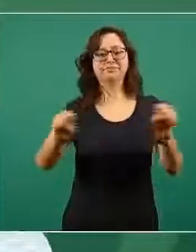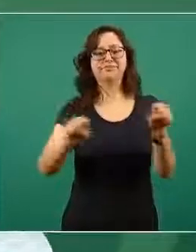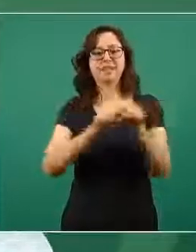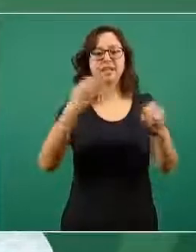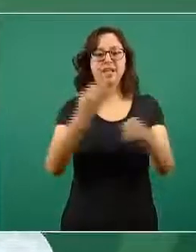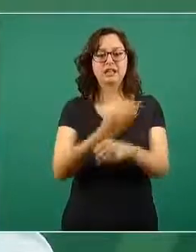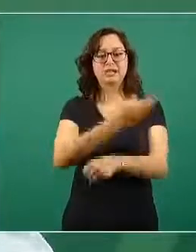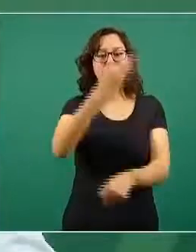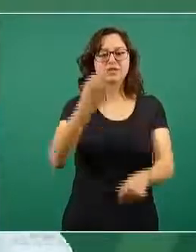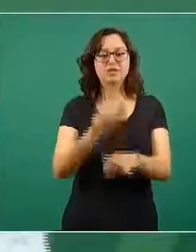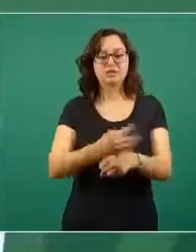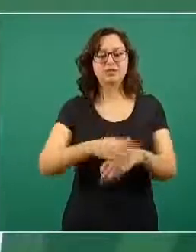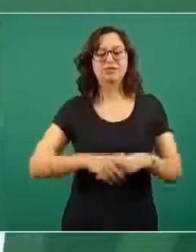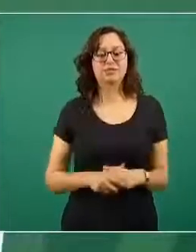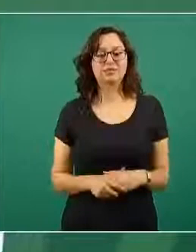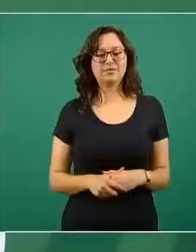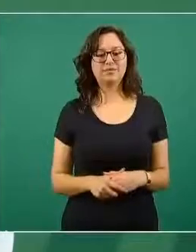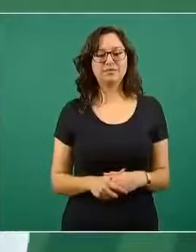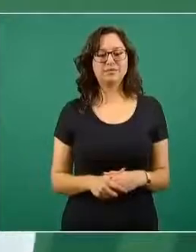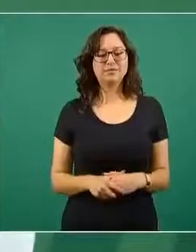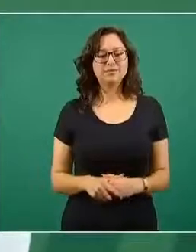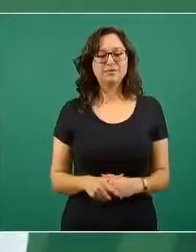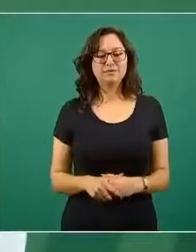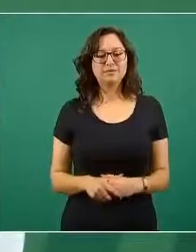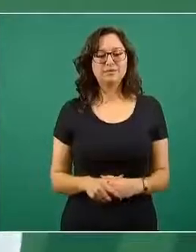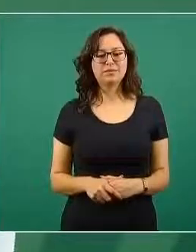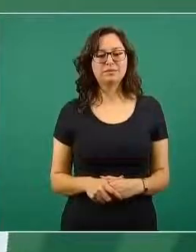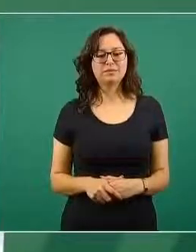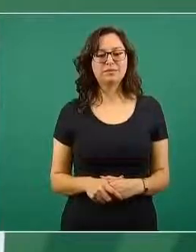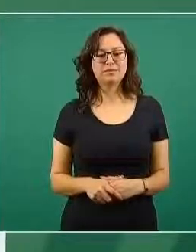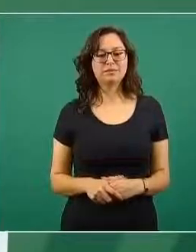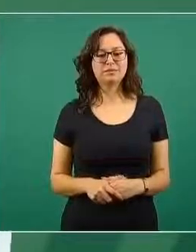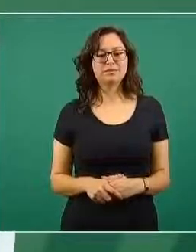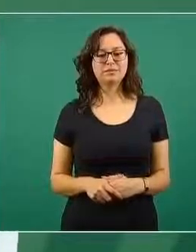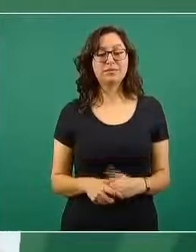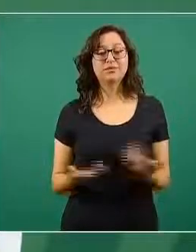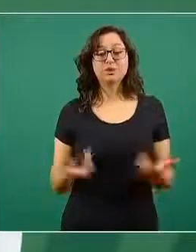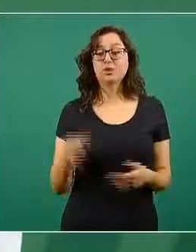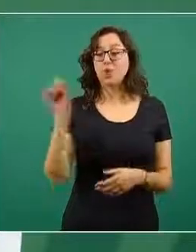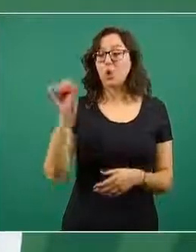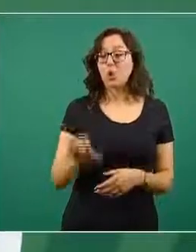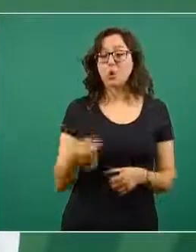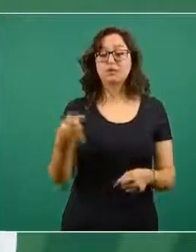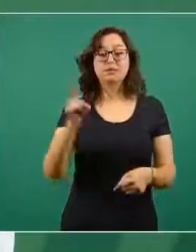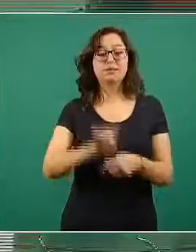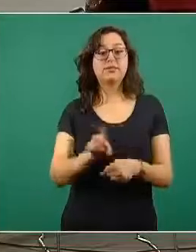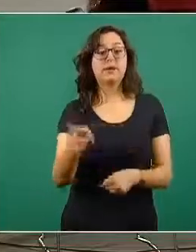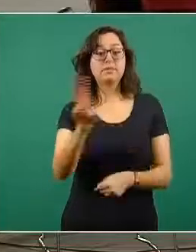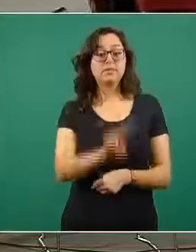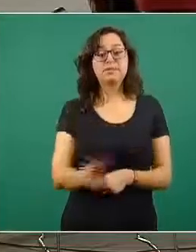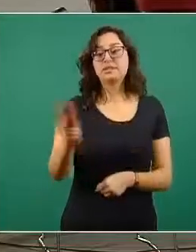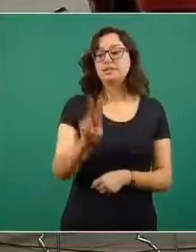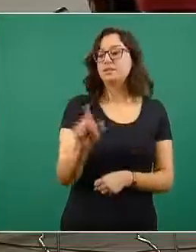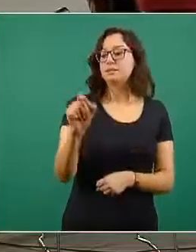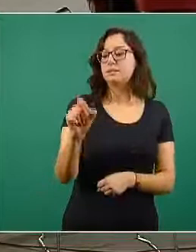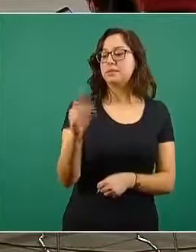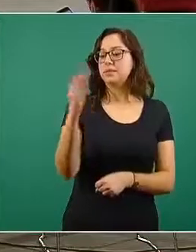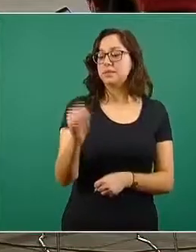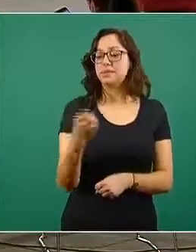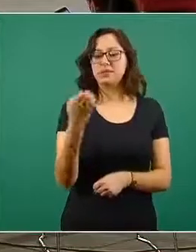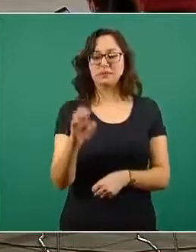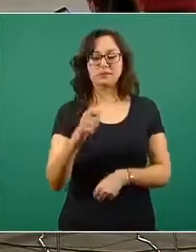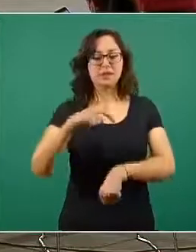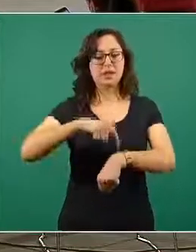Palacio Nacional en nuestra capital, en la Ciudad de México. Hoy es viernes 29 de enero, son